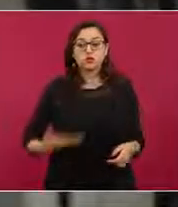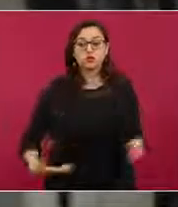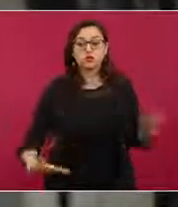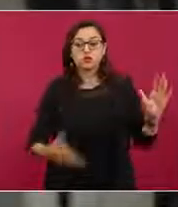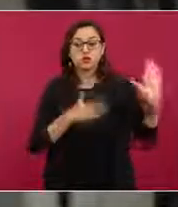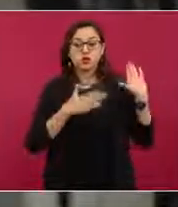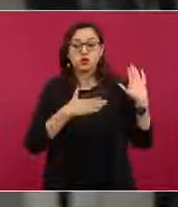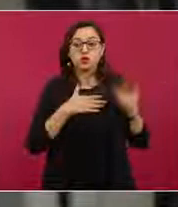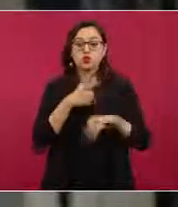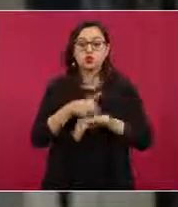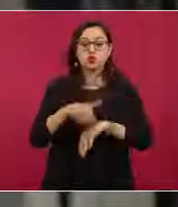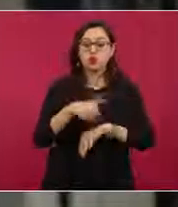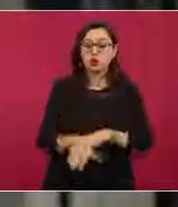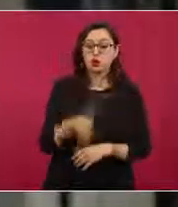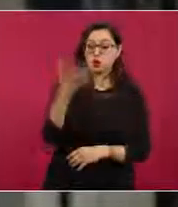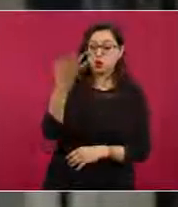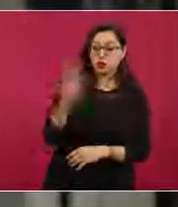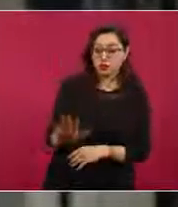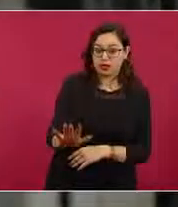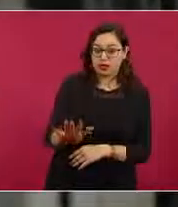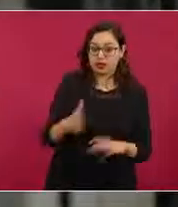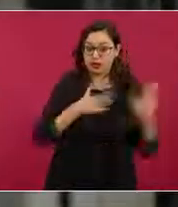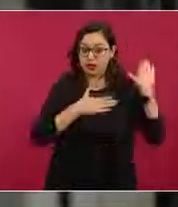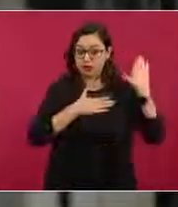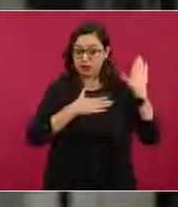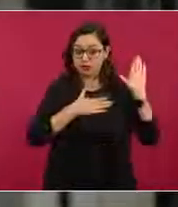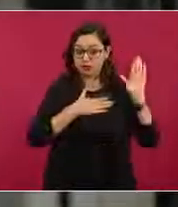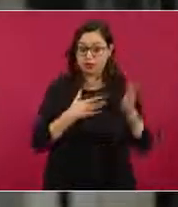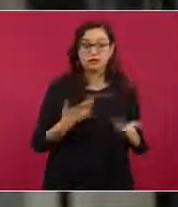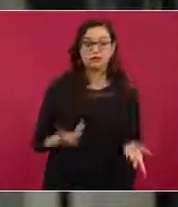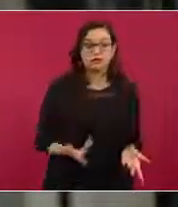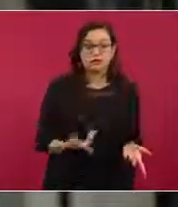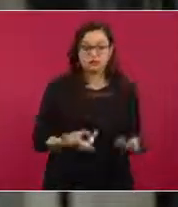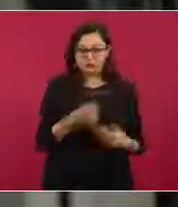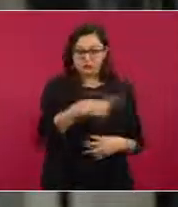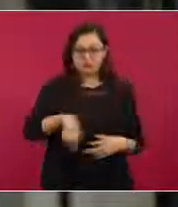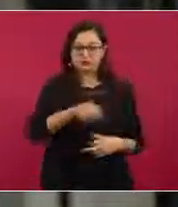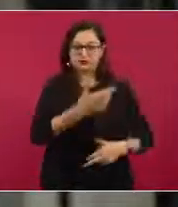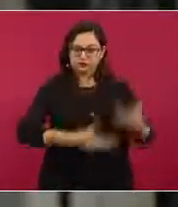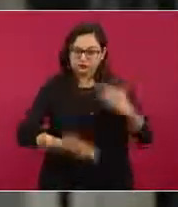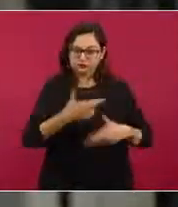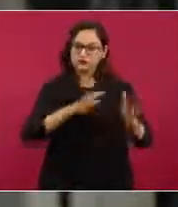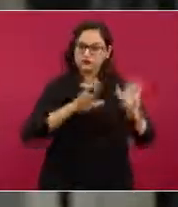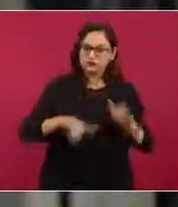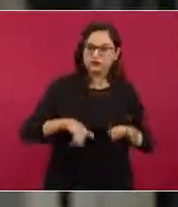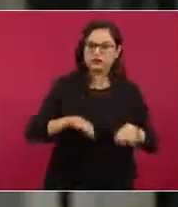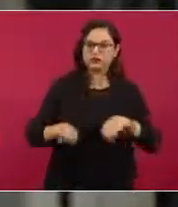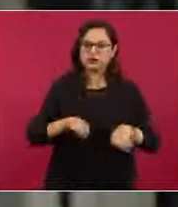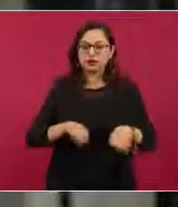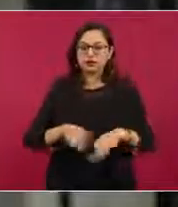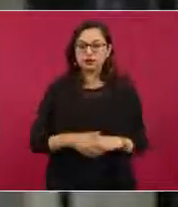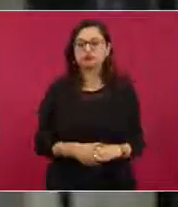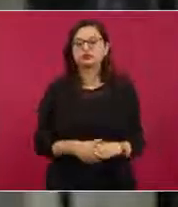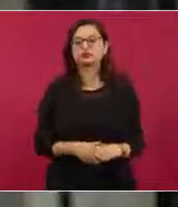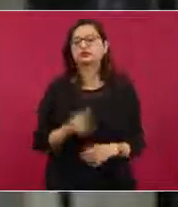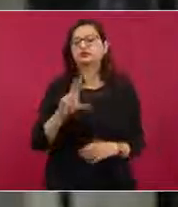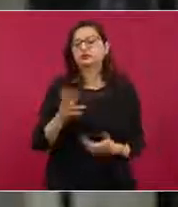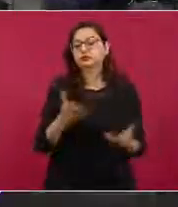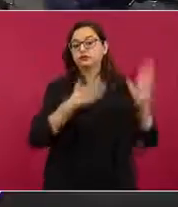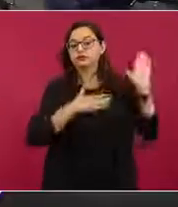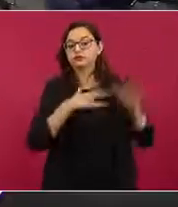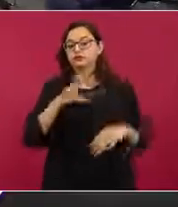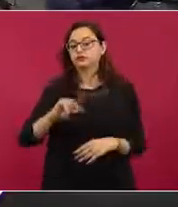10, revertir la reforma educativa y sus consecuencias. El 88, cancelar las represalias de